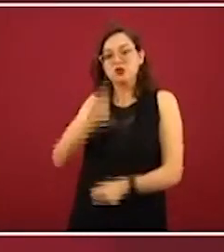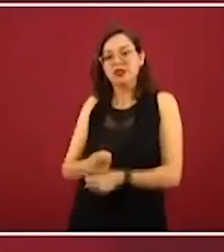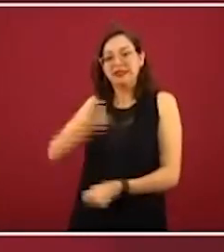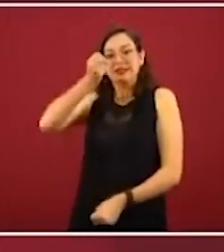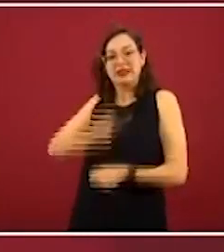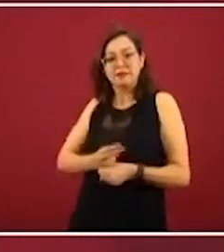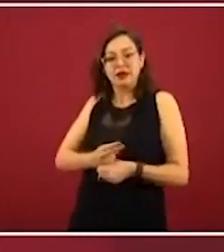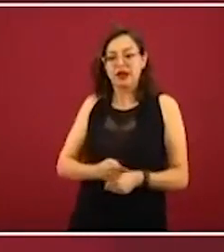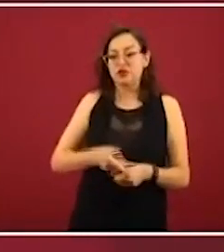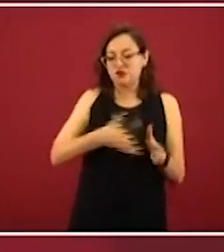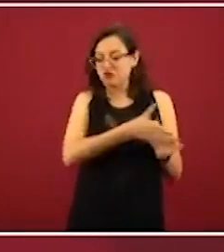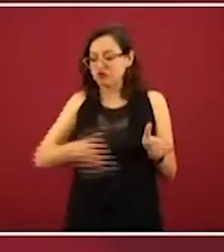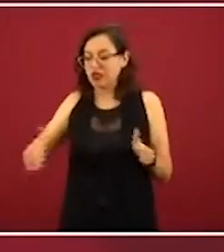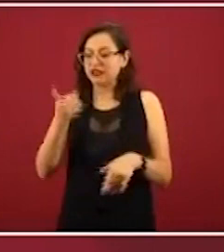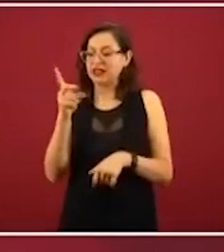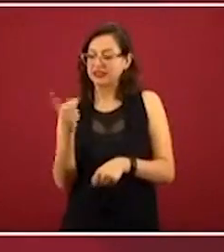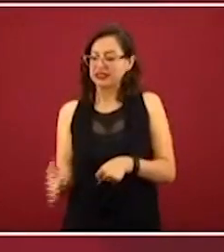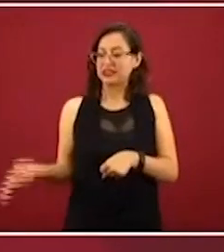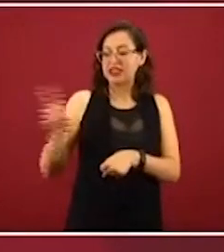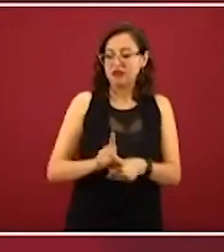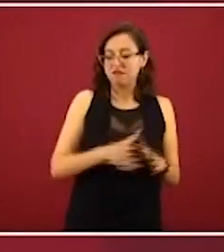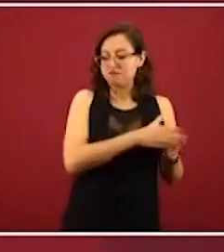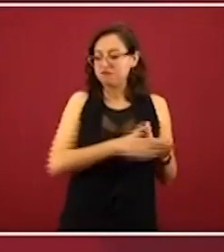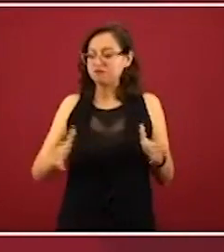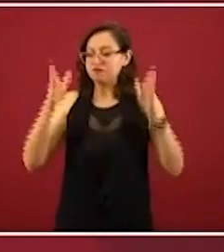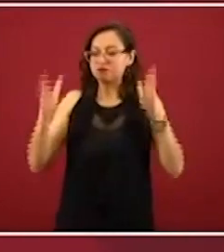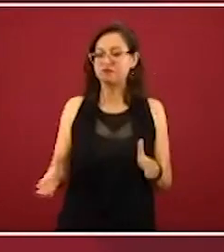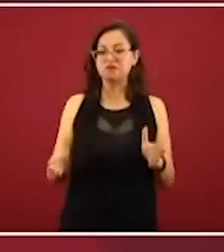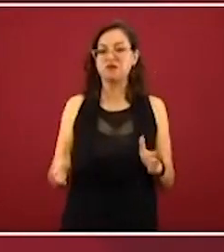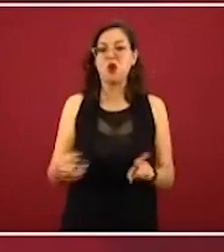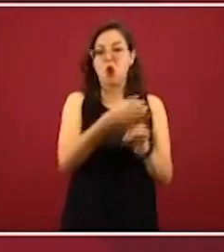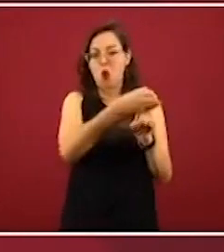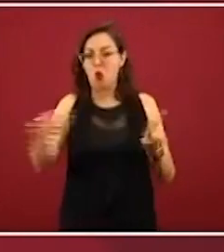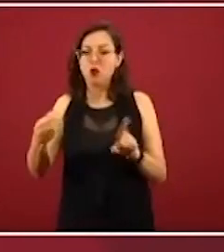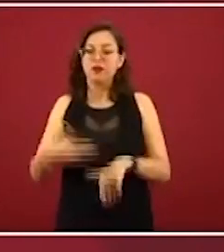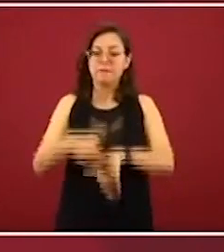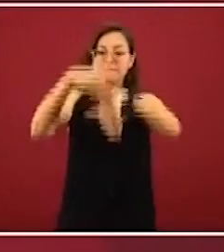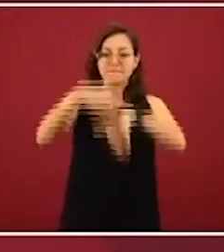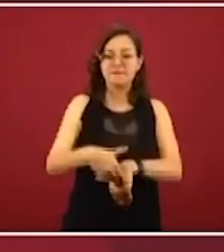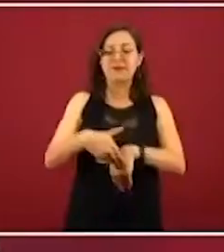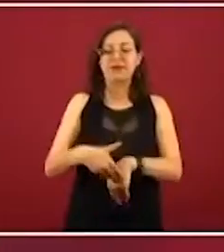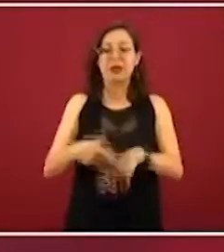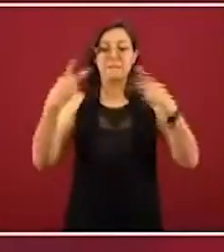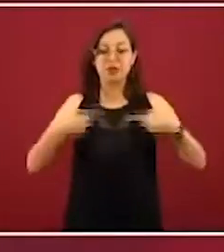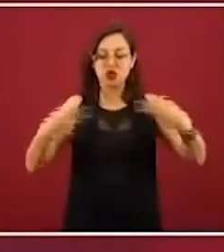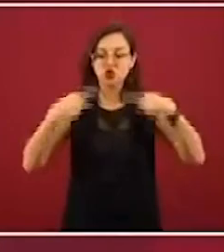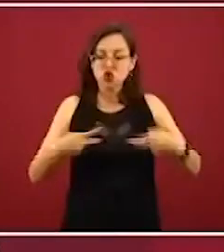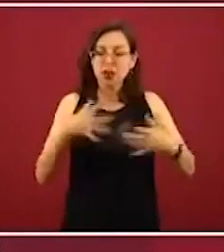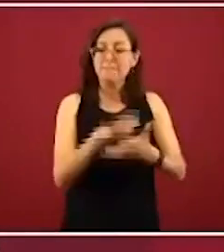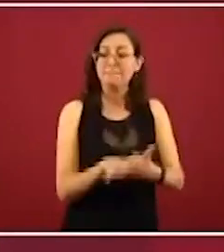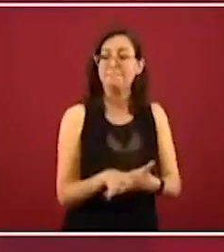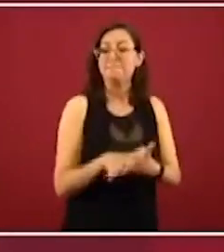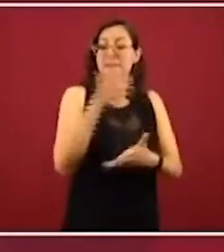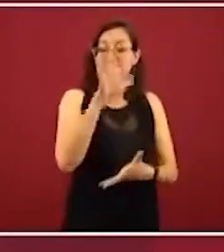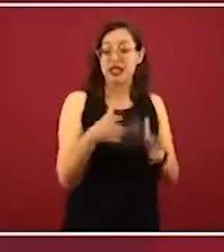Distancia, si se instauran enérgicamente, de manera disciplinada, y la mayor cantidad de personas durante